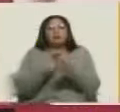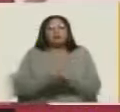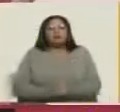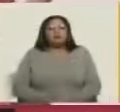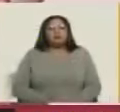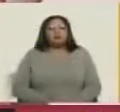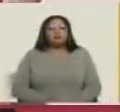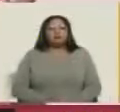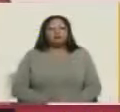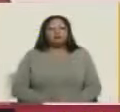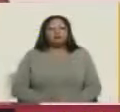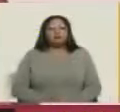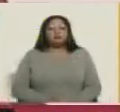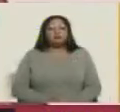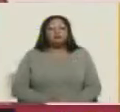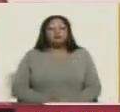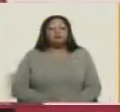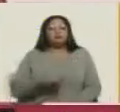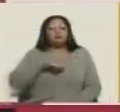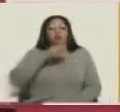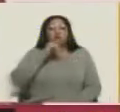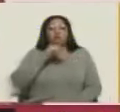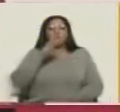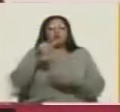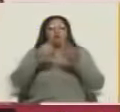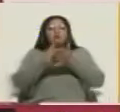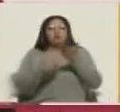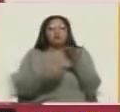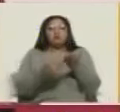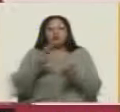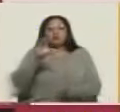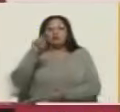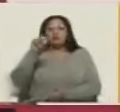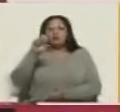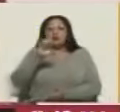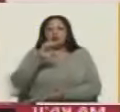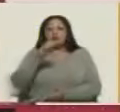Nosotros no propusimos ninguna fecha porque nosotros estamos listos cuando el CNE diga.